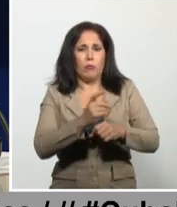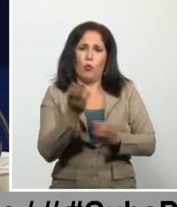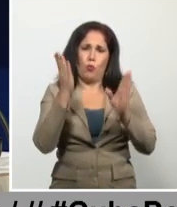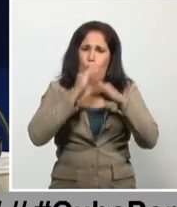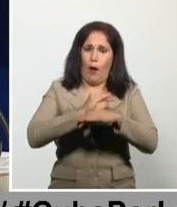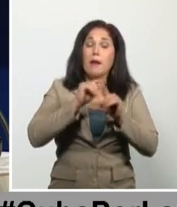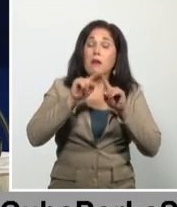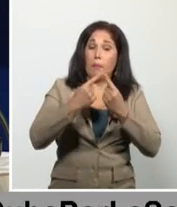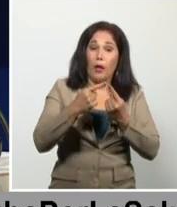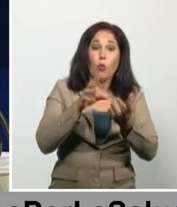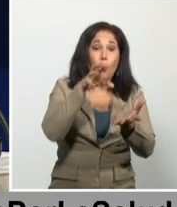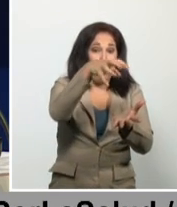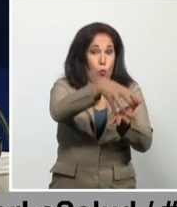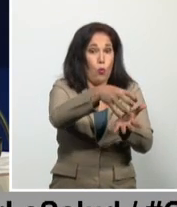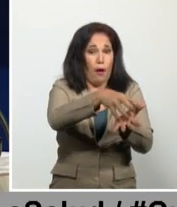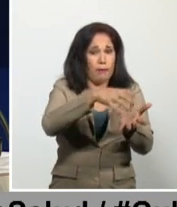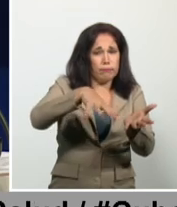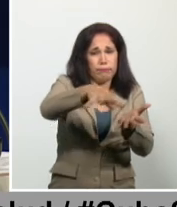en esos lugares